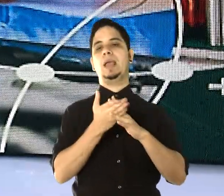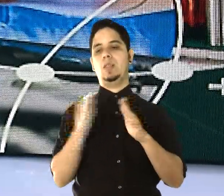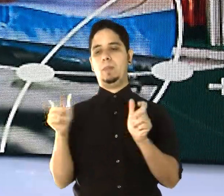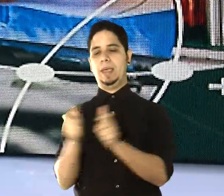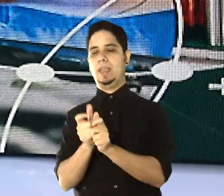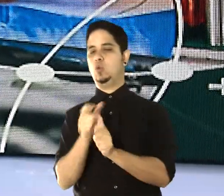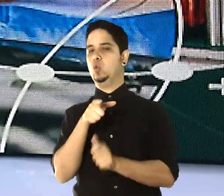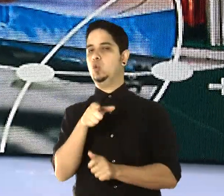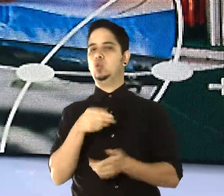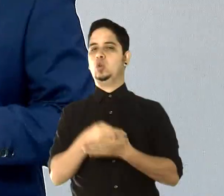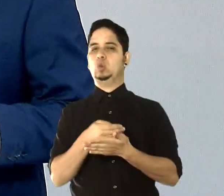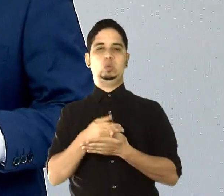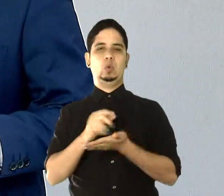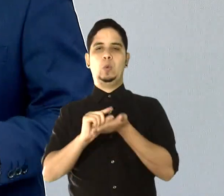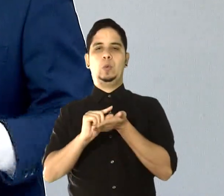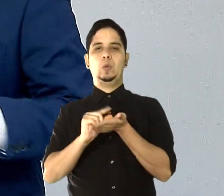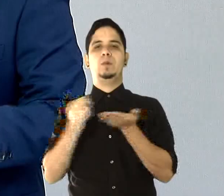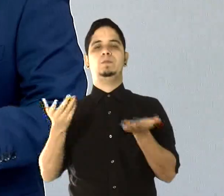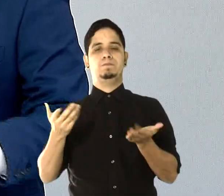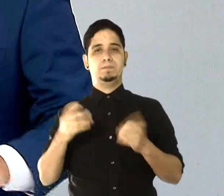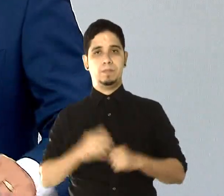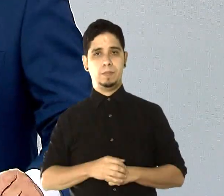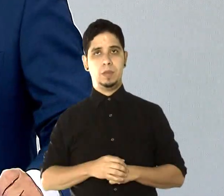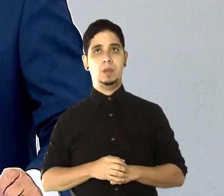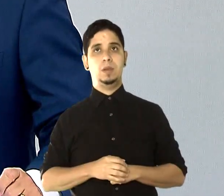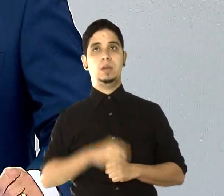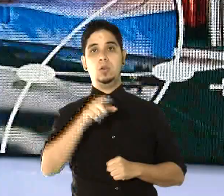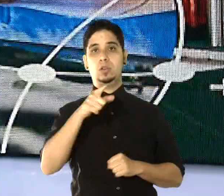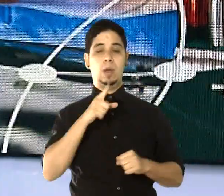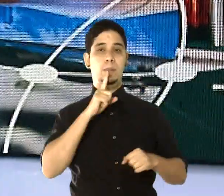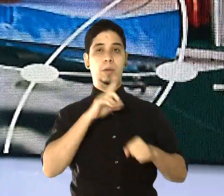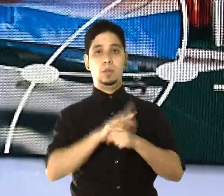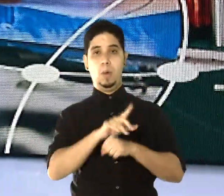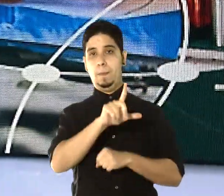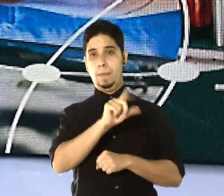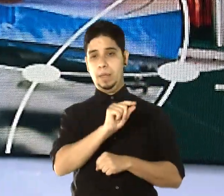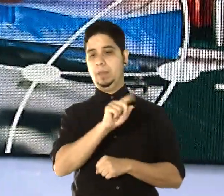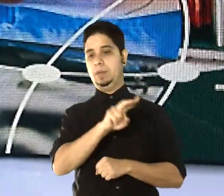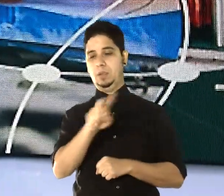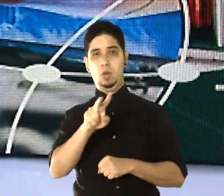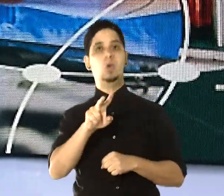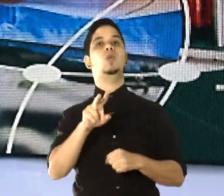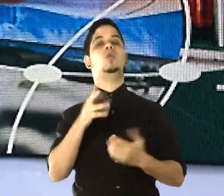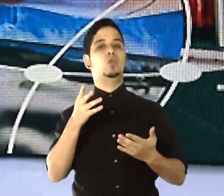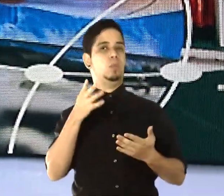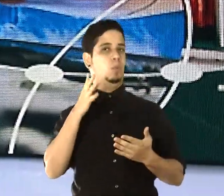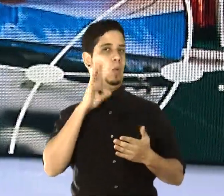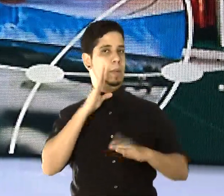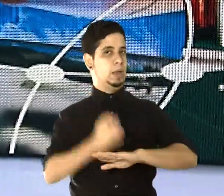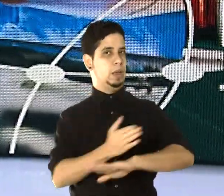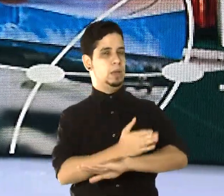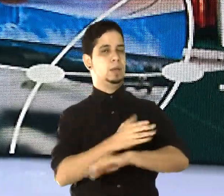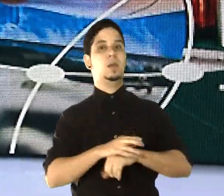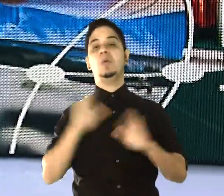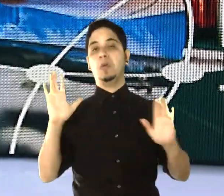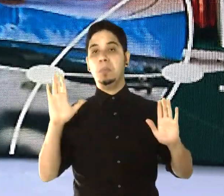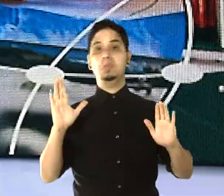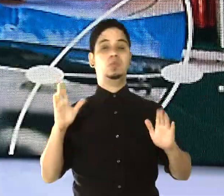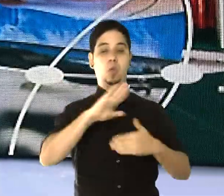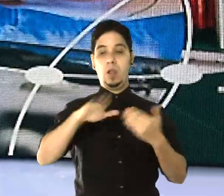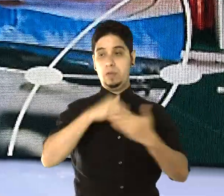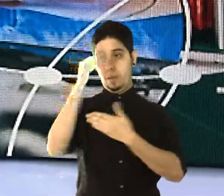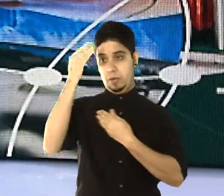historia es distinta. Y usted ha prometido que el 2022 va a ser el año de la reconstrucción. Eso es correcto porque todos los datos que tenemos nos indican que vamos a lograr